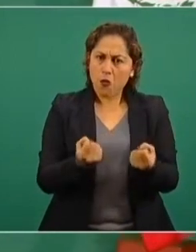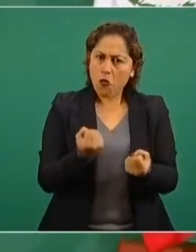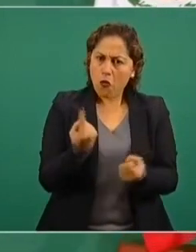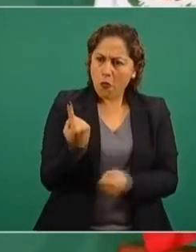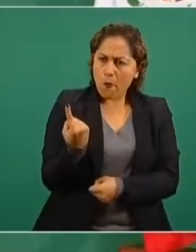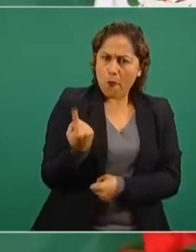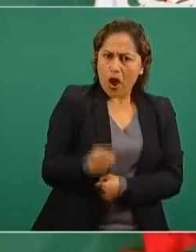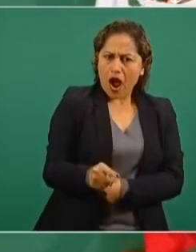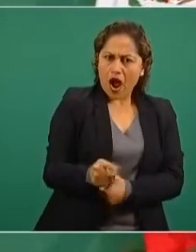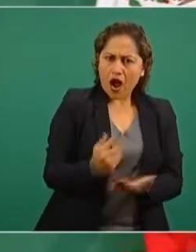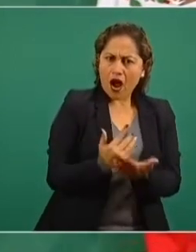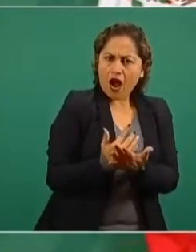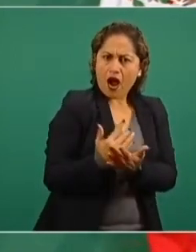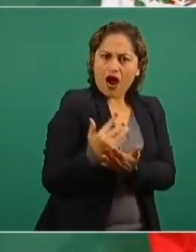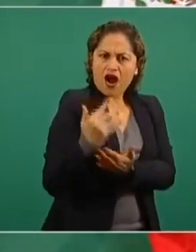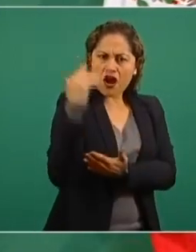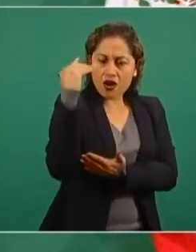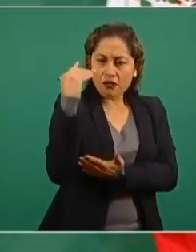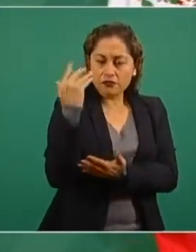con mucha arrogancia,